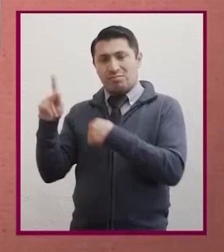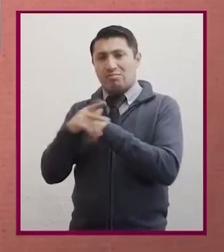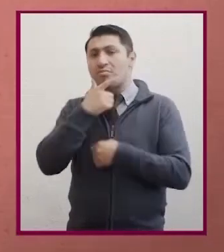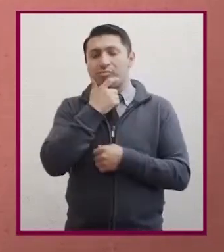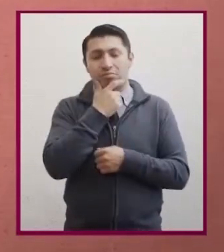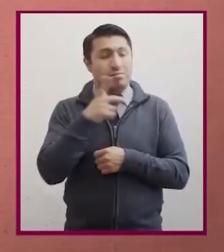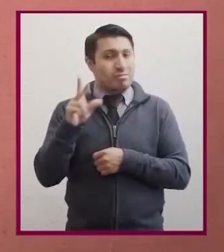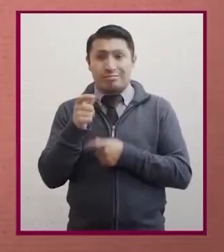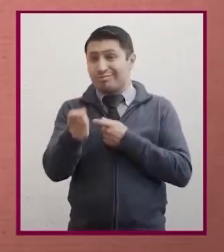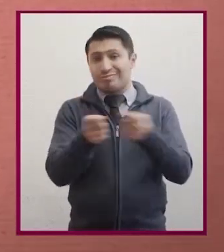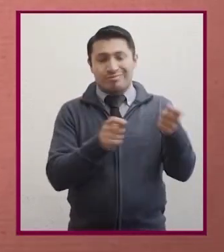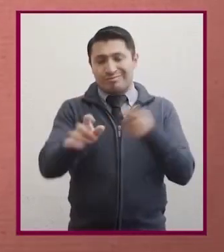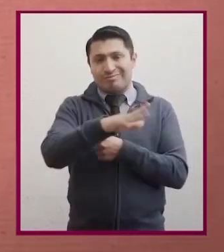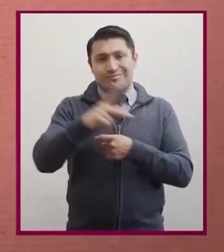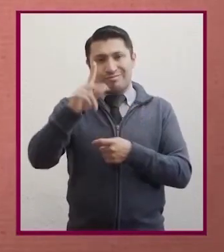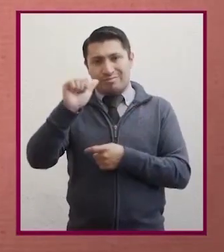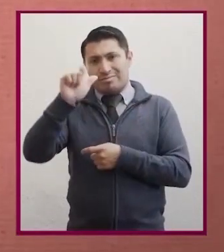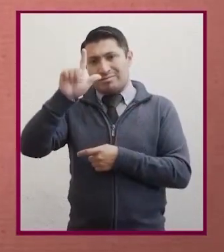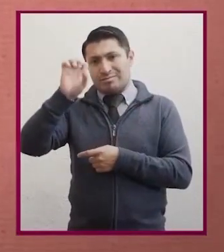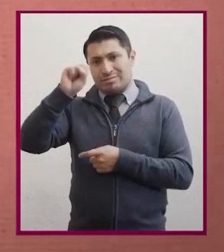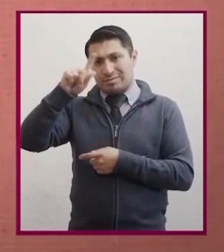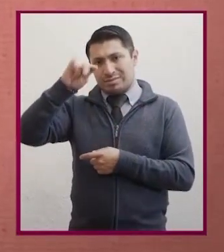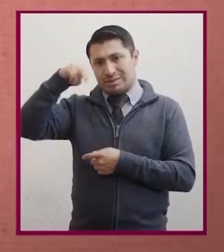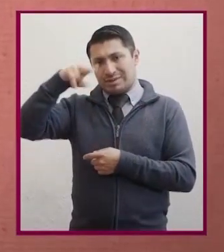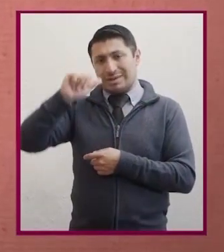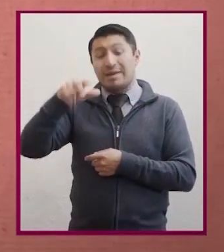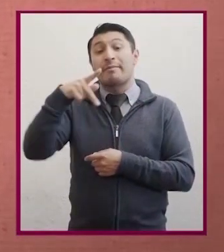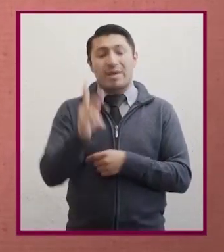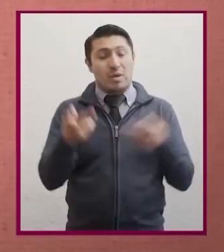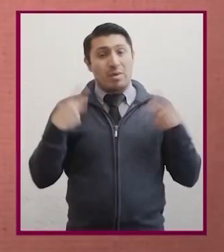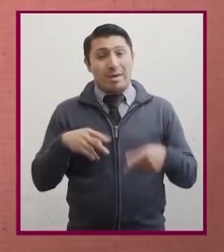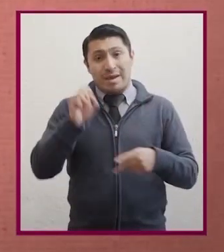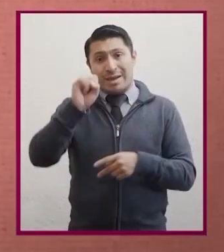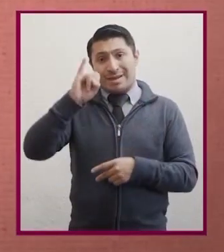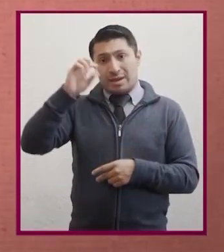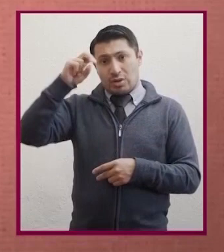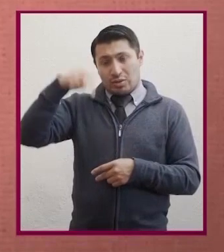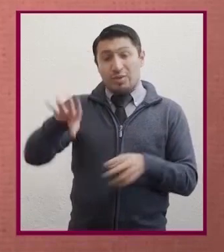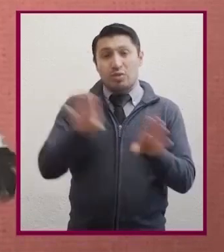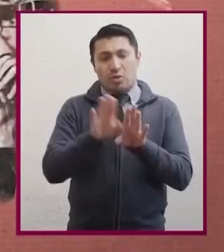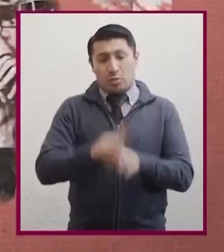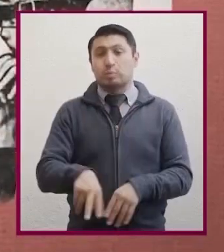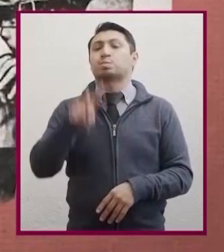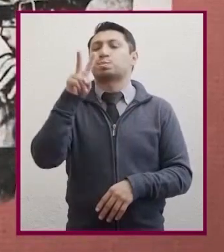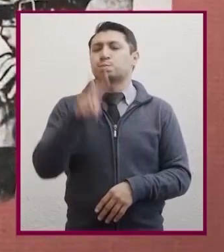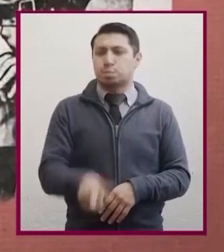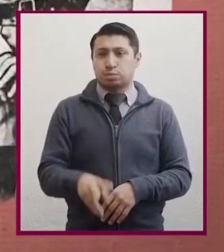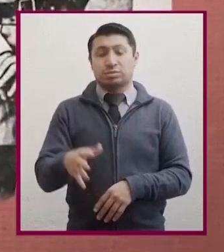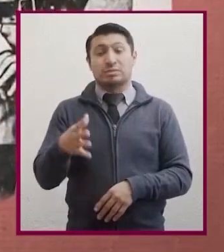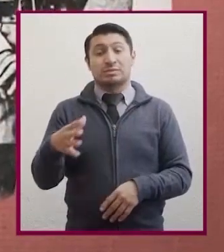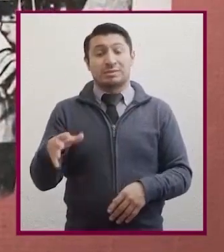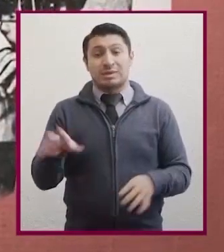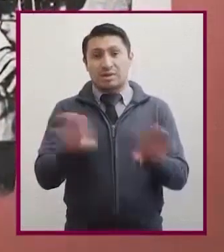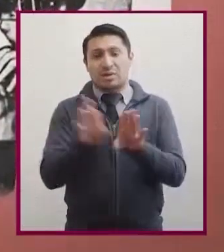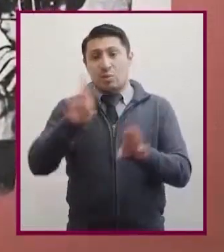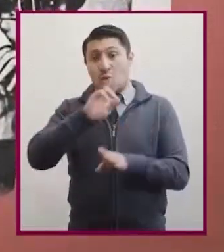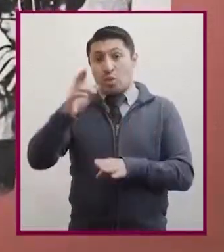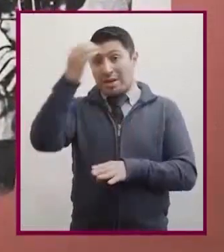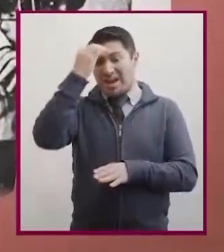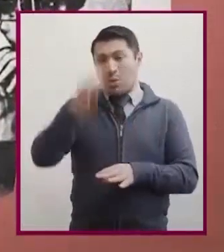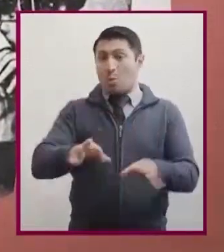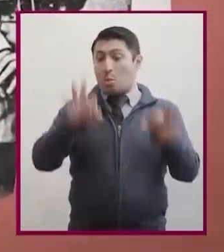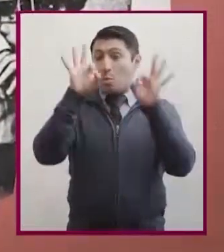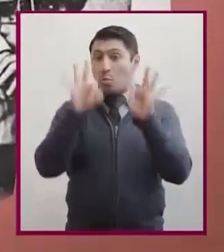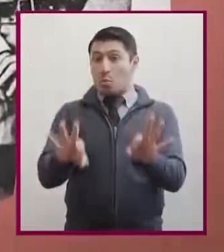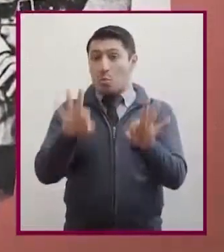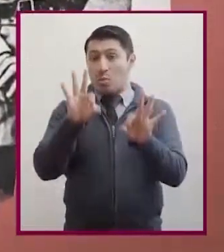tenían control sobre Palestina. Pero los miembros del movimiento sionista lo tomaron muy en serio y lo consideraron un reconocimiento